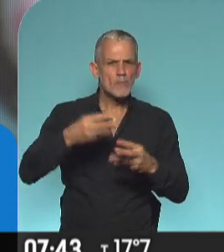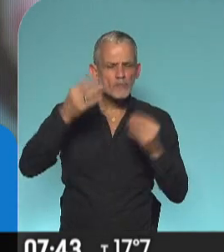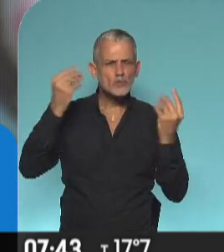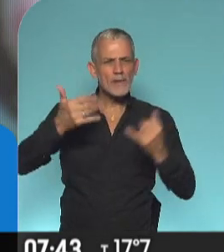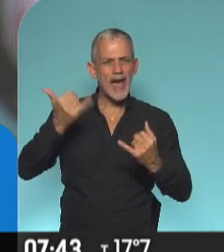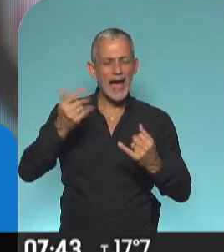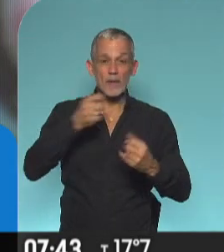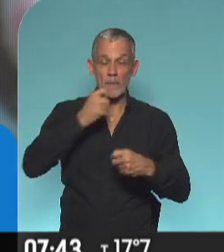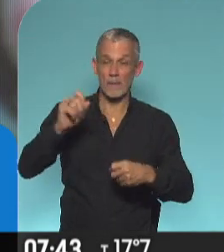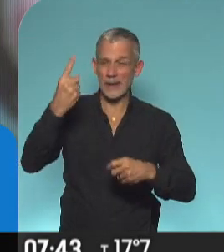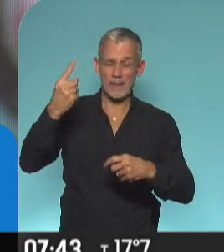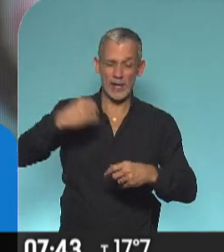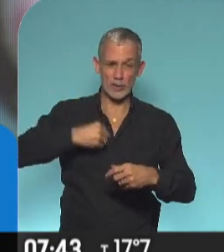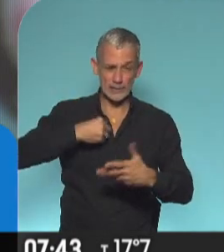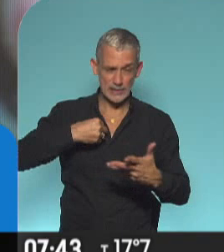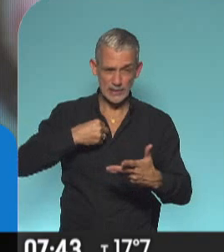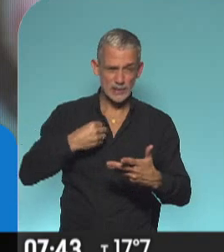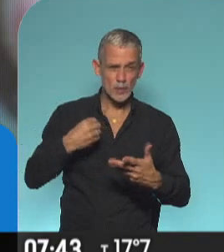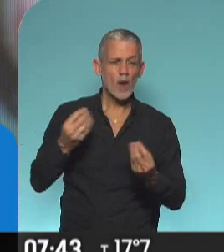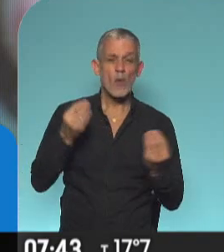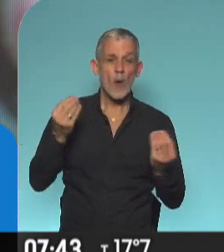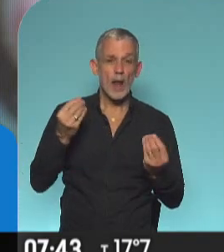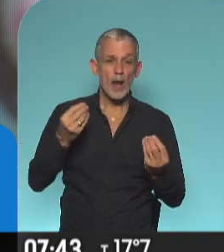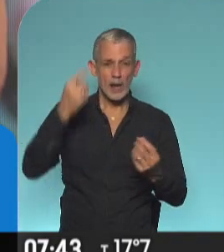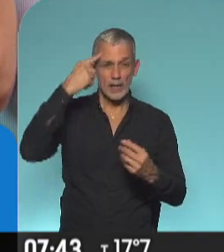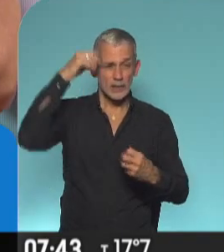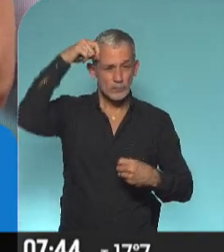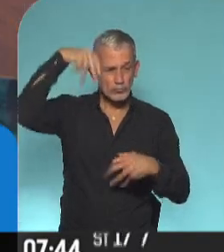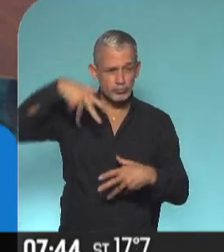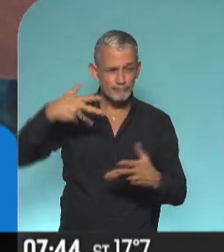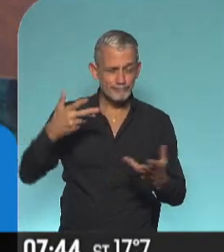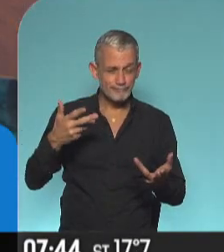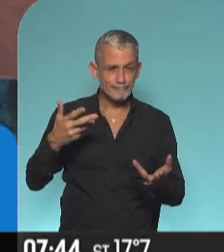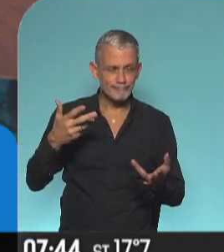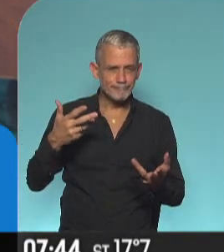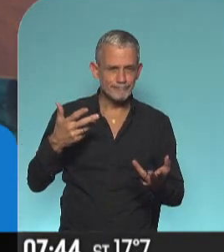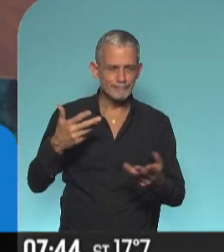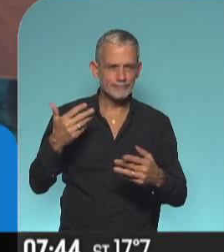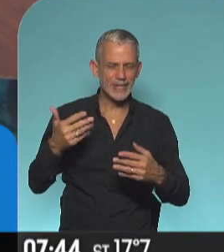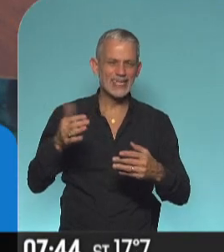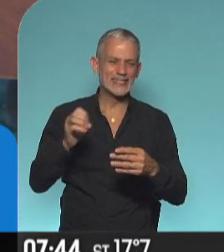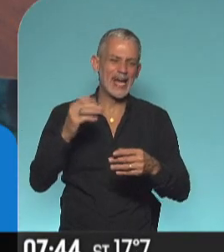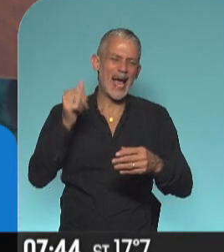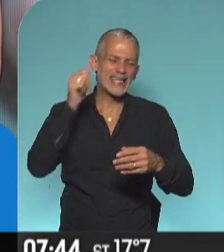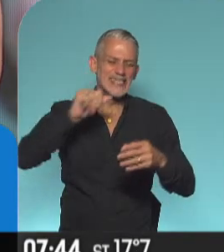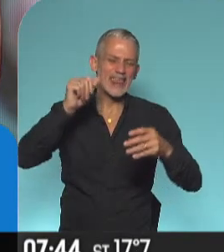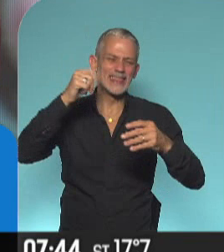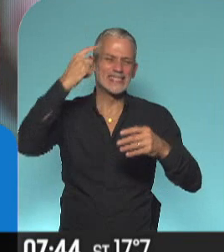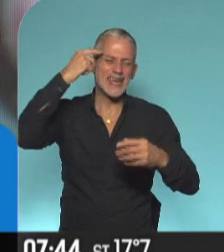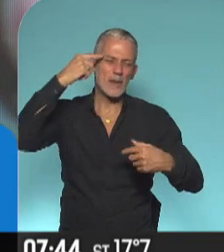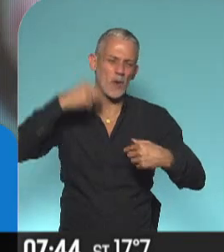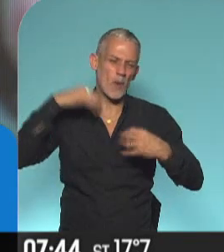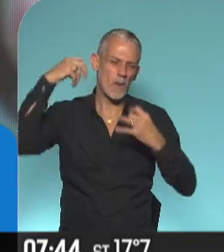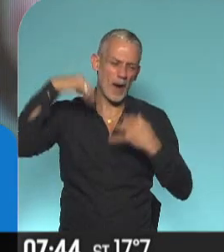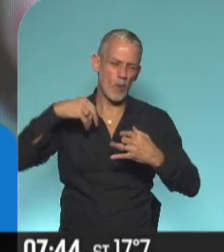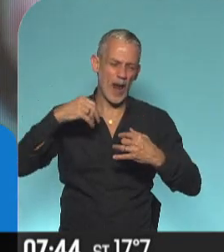como primer síntoma, lamentablemente, el accidente cerebrovascular. Eso es muy frecuente de ver. Las